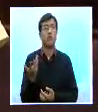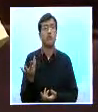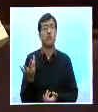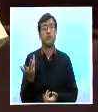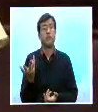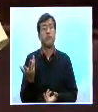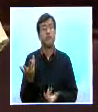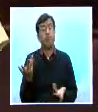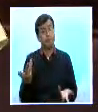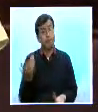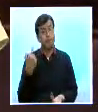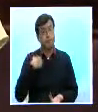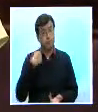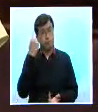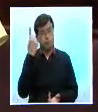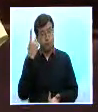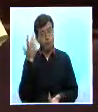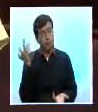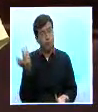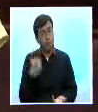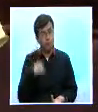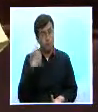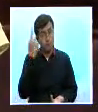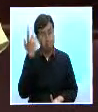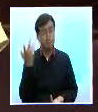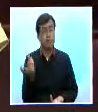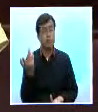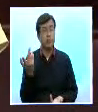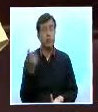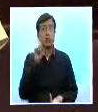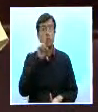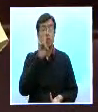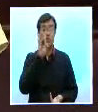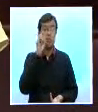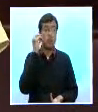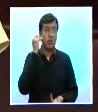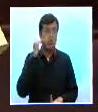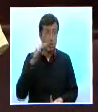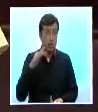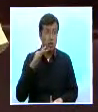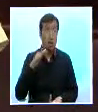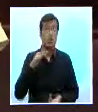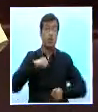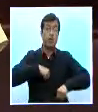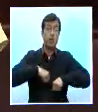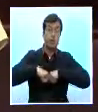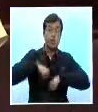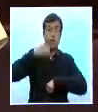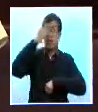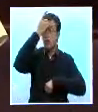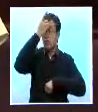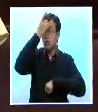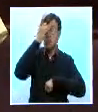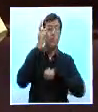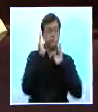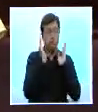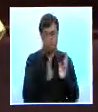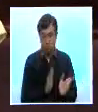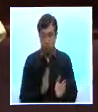lo que tengo entendido que nos dan 180 día para arreglar la deuda ya pero